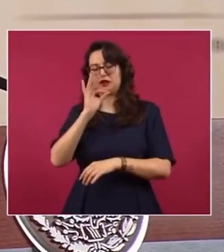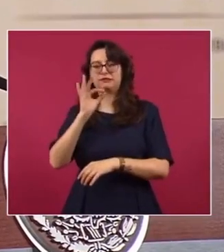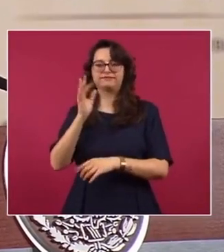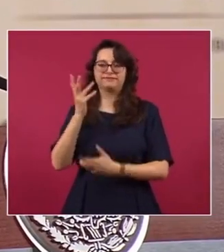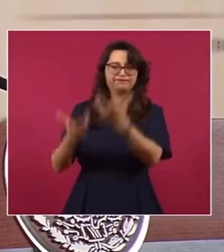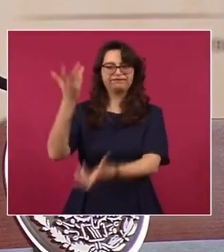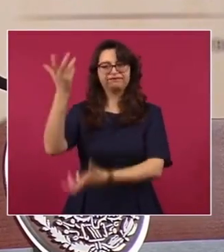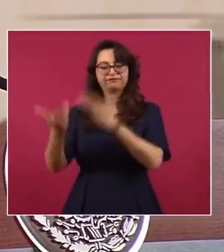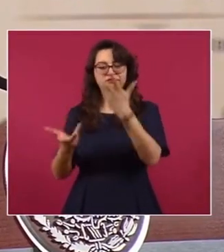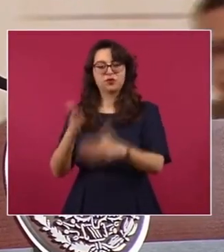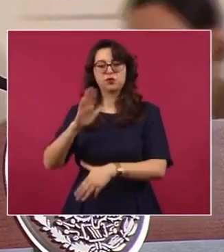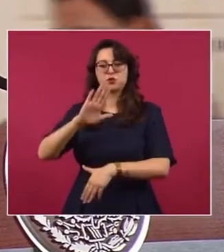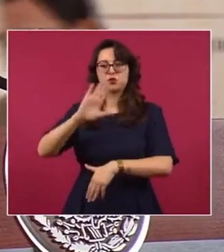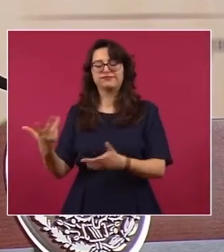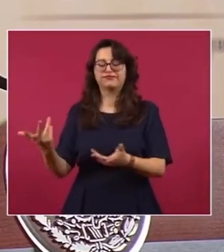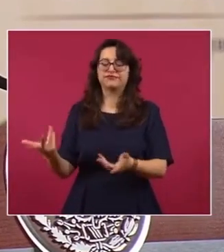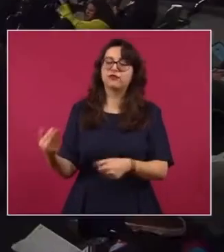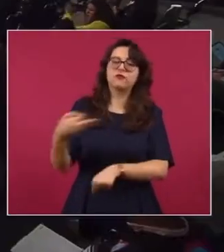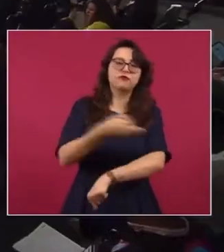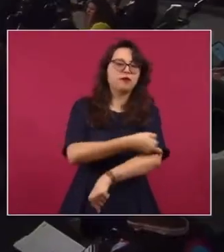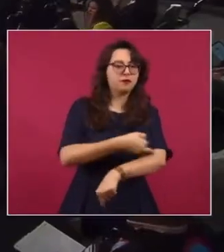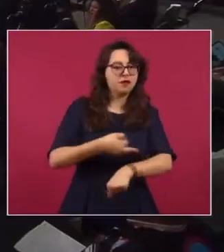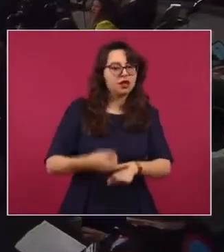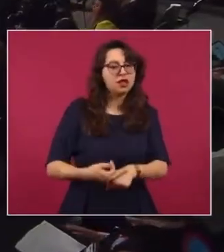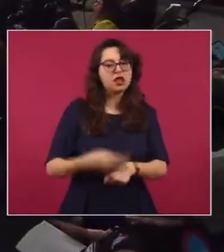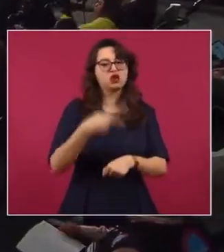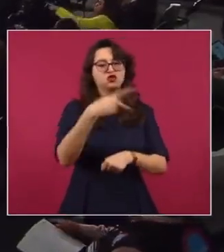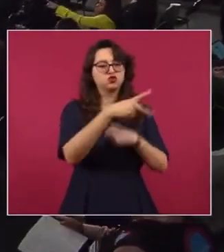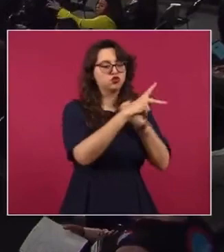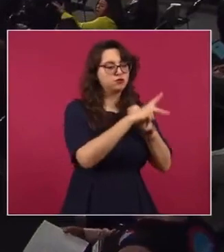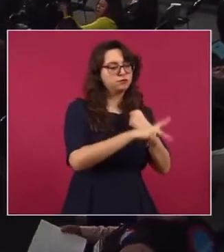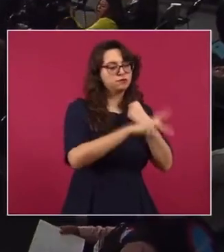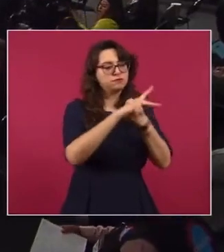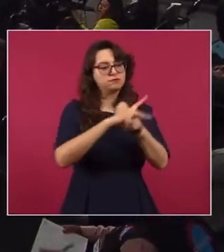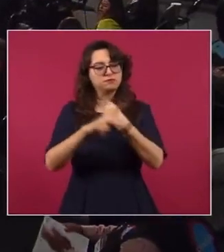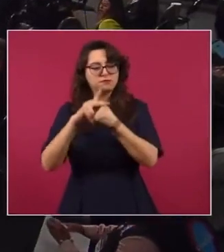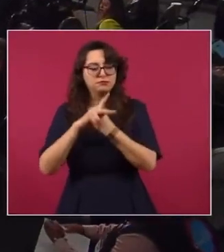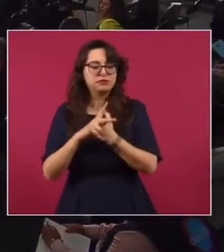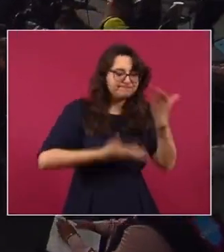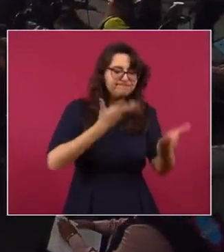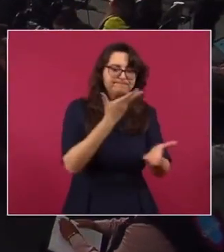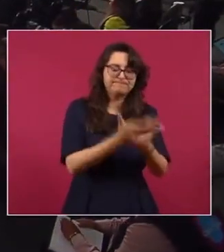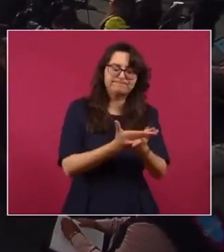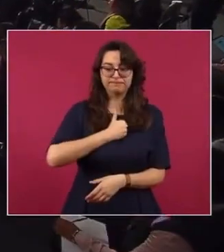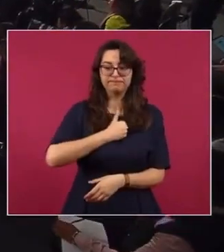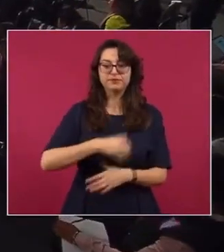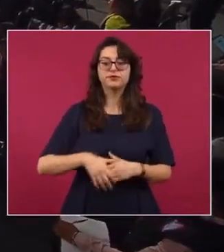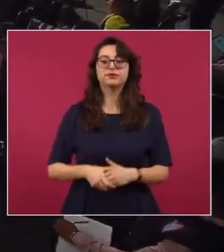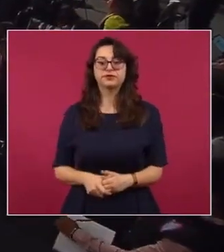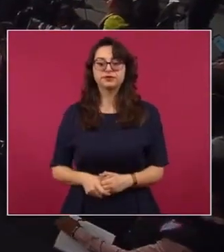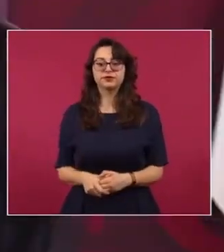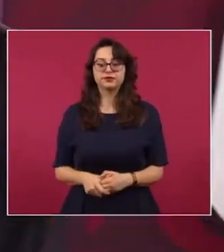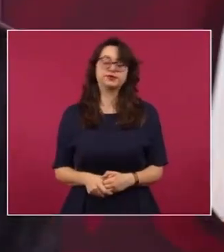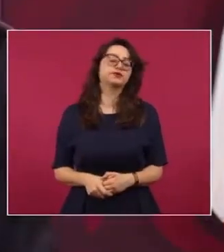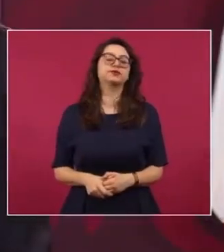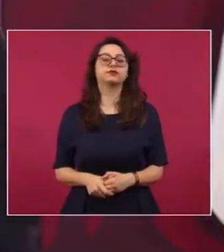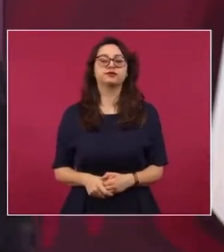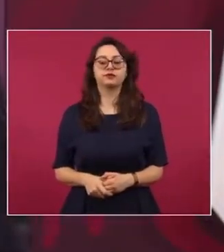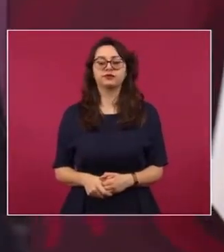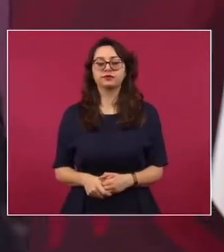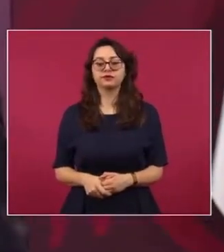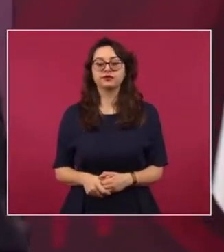incendio en Ciudad Juárez mi más profundo pésame a familiares a nuestros hermanos